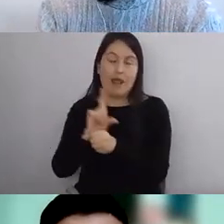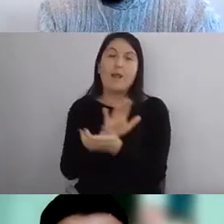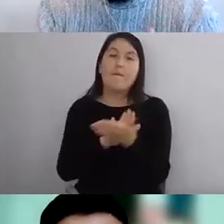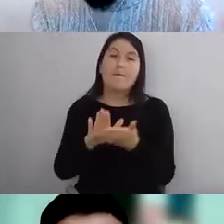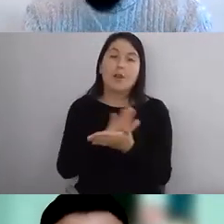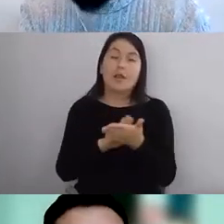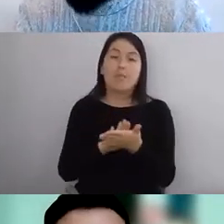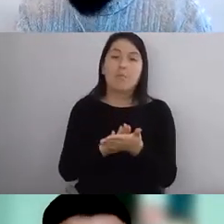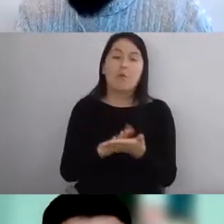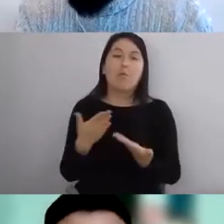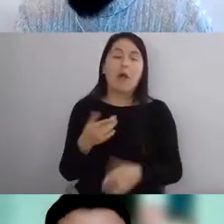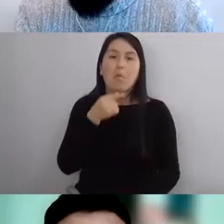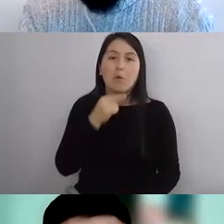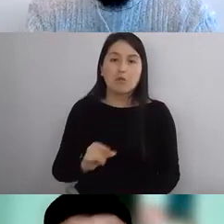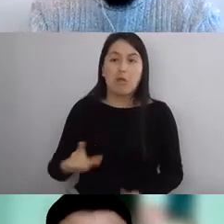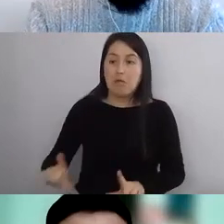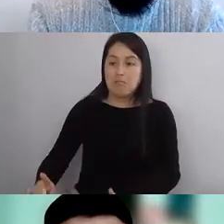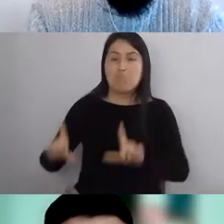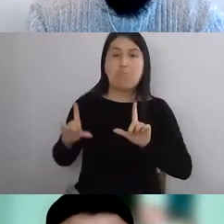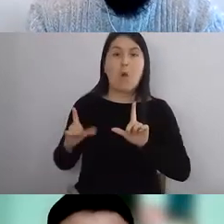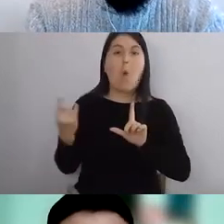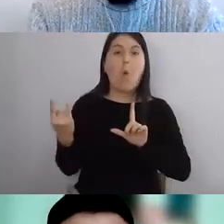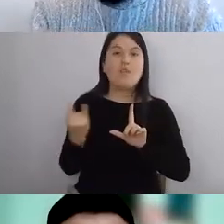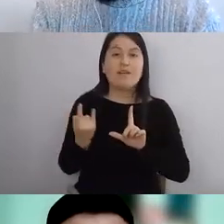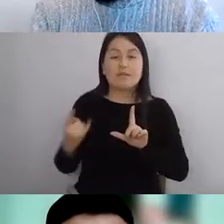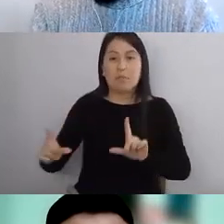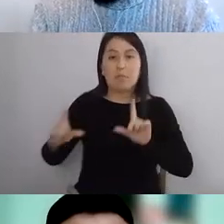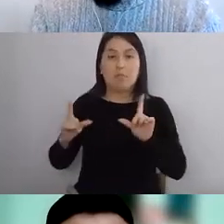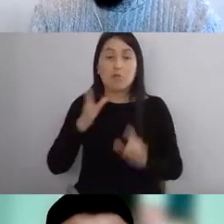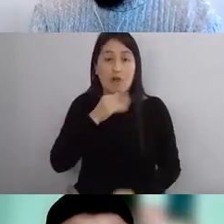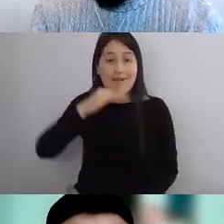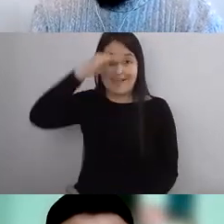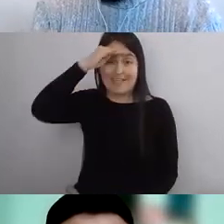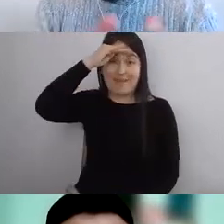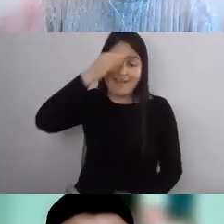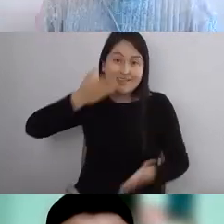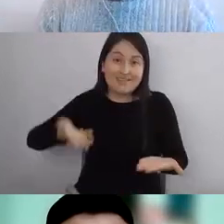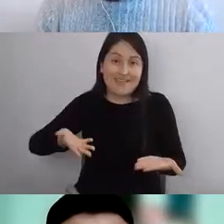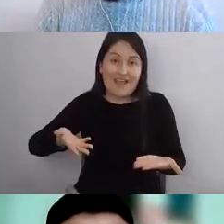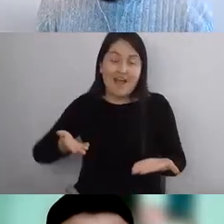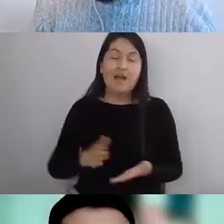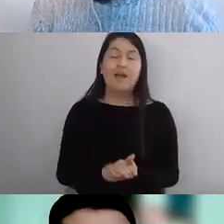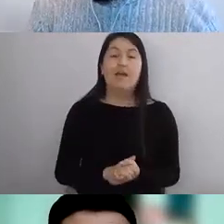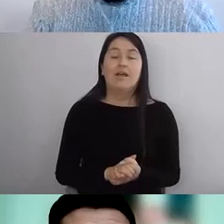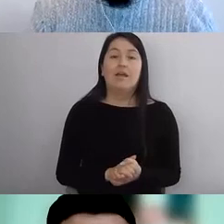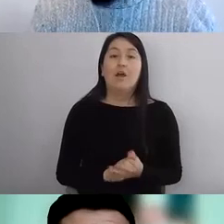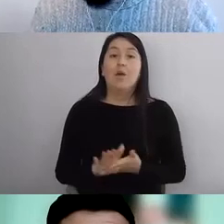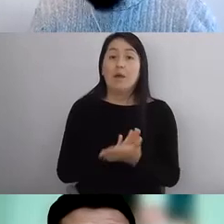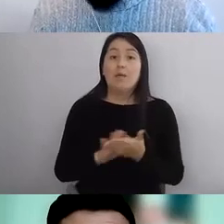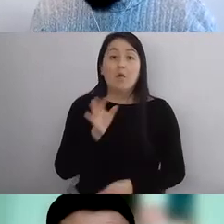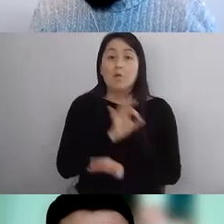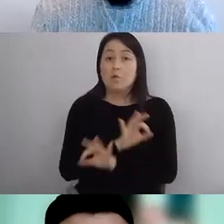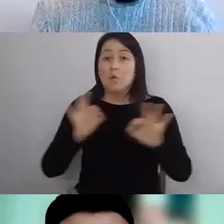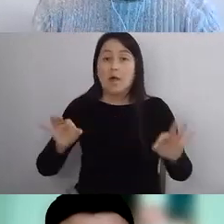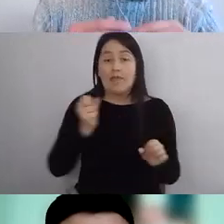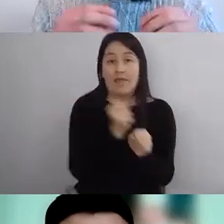la universidad, no tiene experiencia laboral, ¿ya? Pensemos en una persona que quizá no tiene una profesión, nunca ha